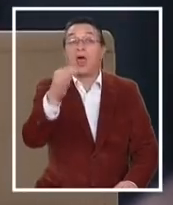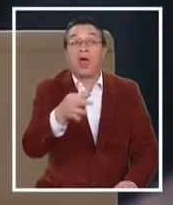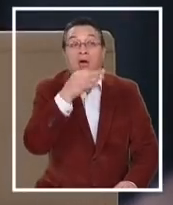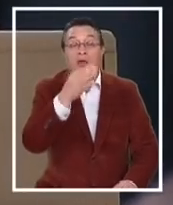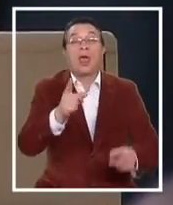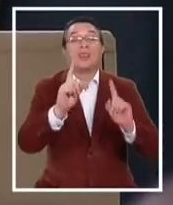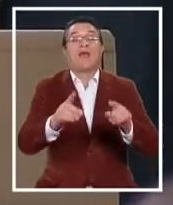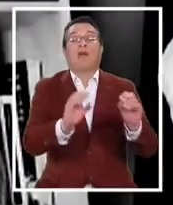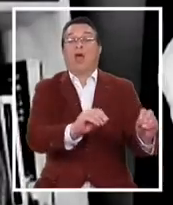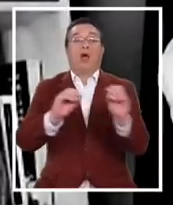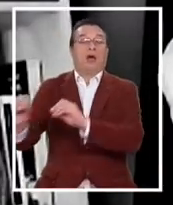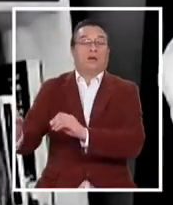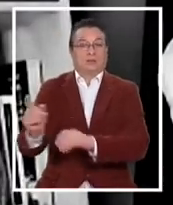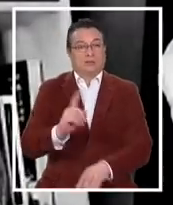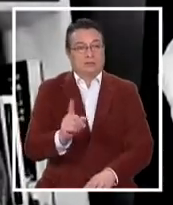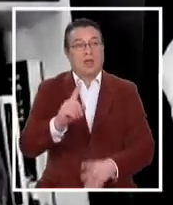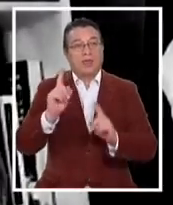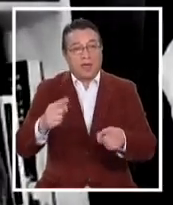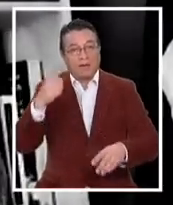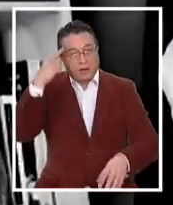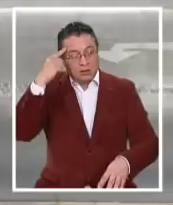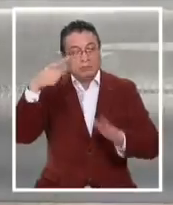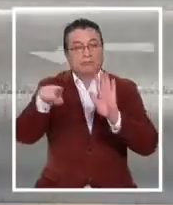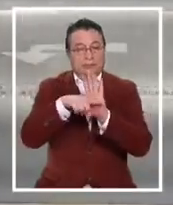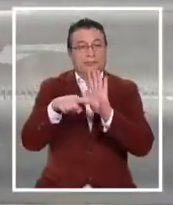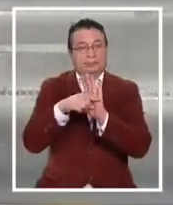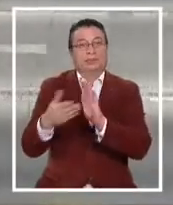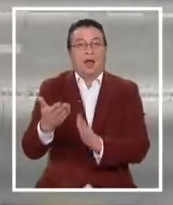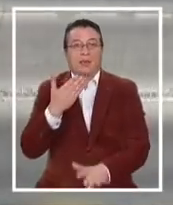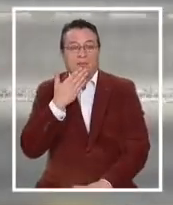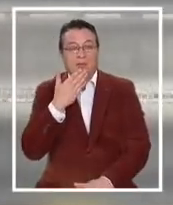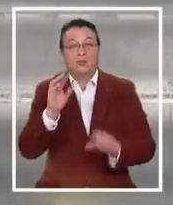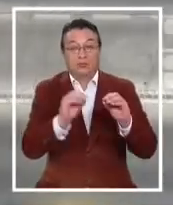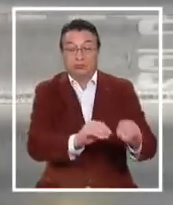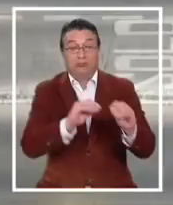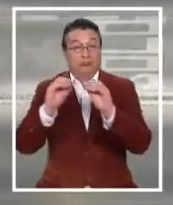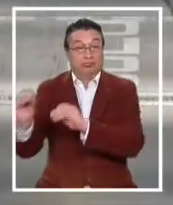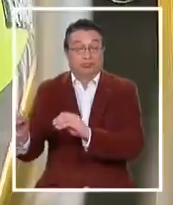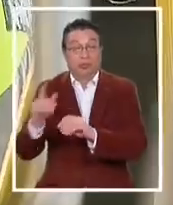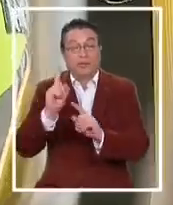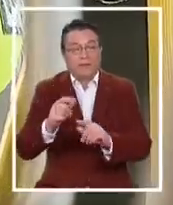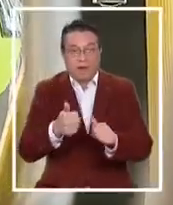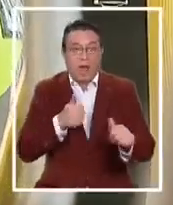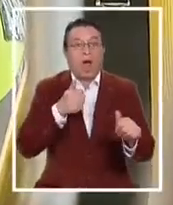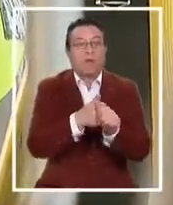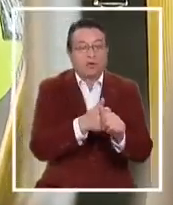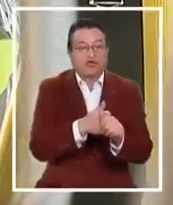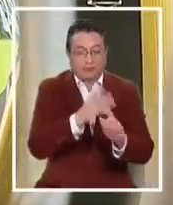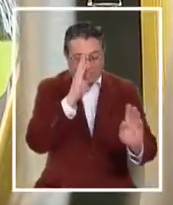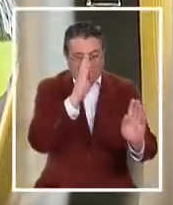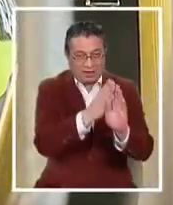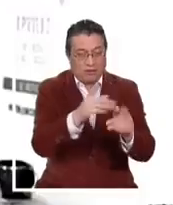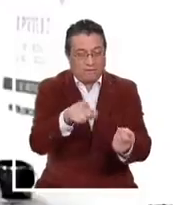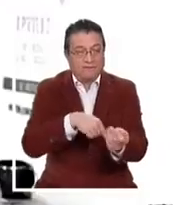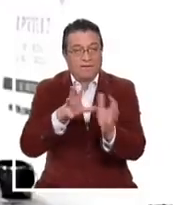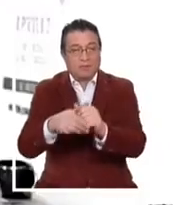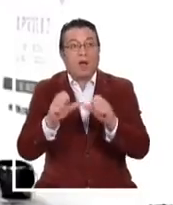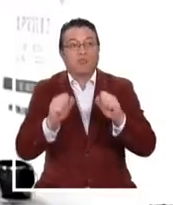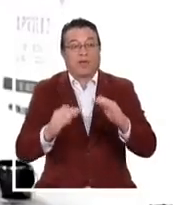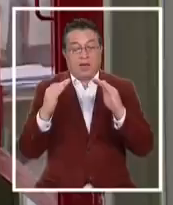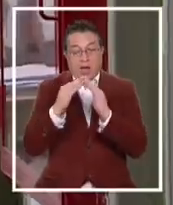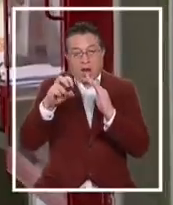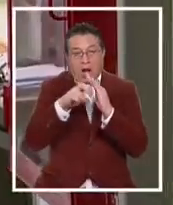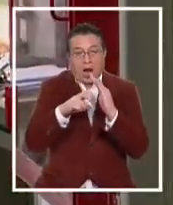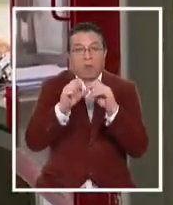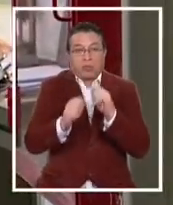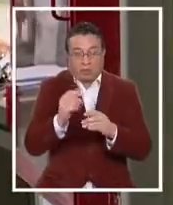se deben aplazar. Hay que pensar en las consecuencias de aquello. Postergar las elecciones debe ir de la mano de apoyos directos que permitan que las familias se puedan quedar en